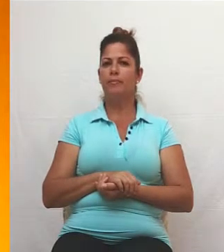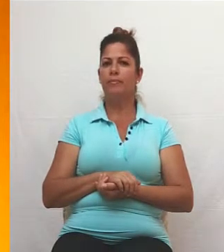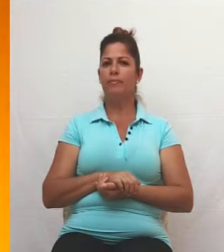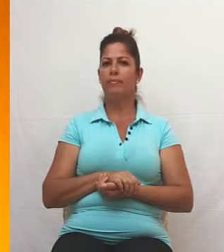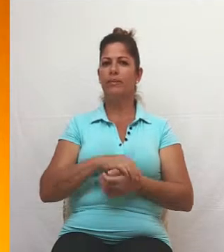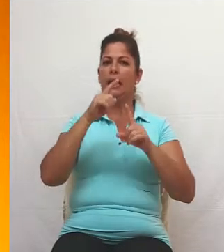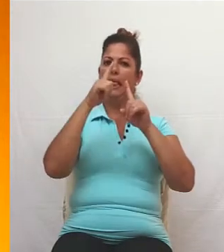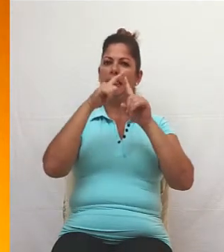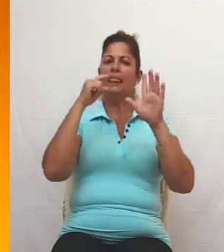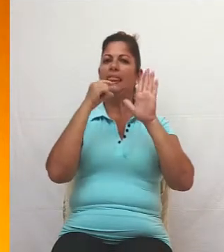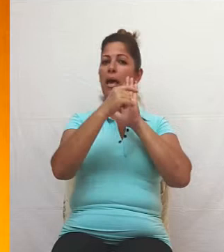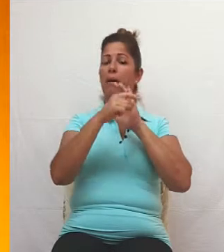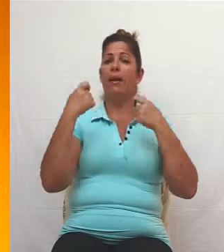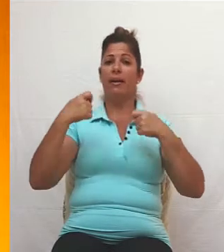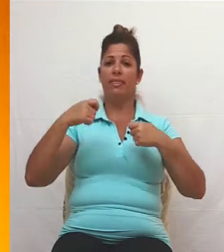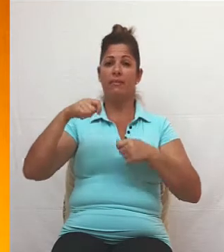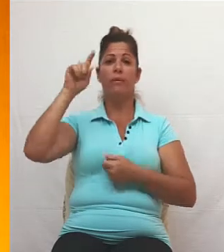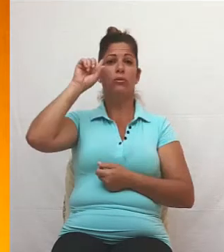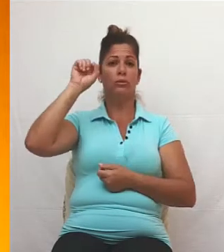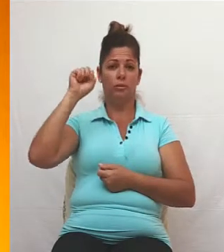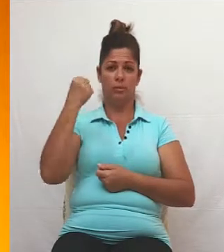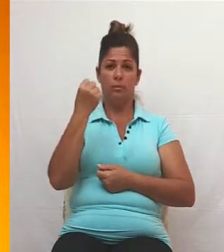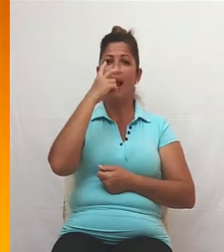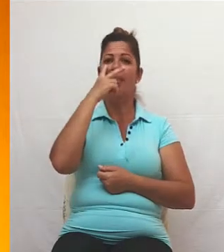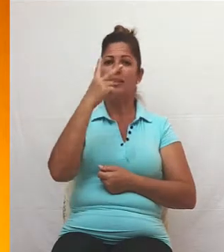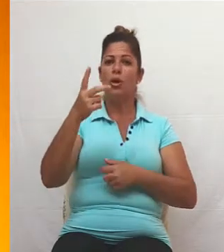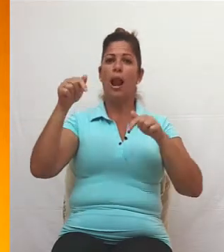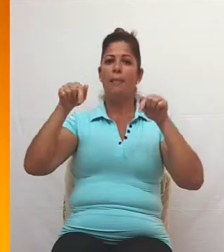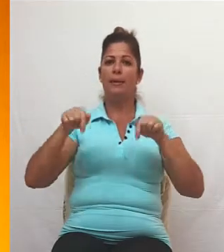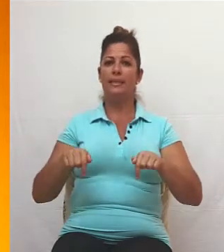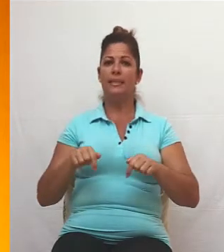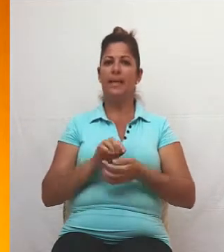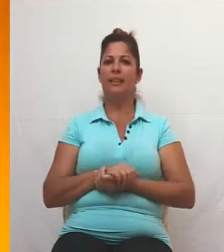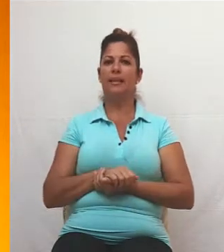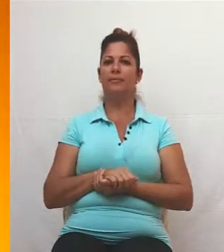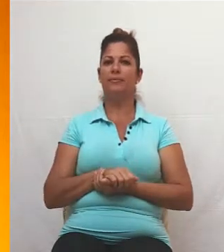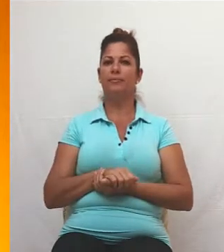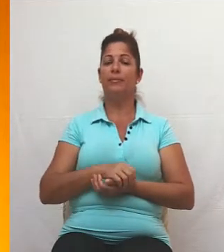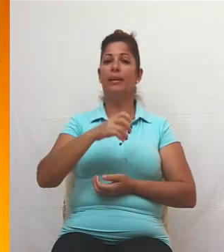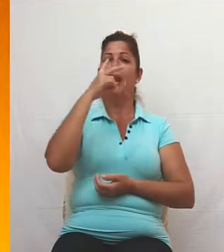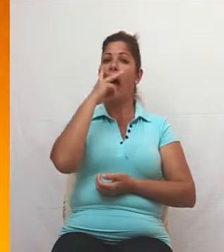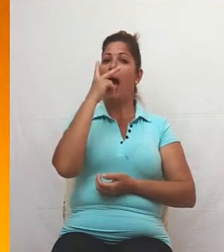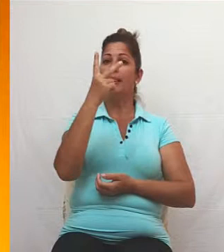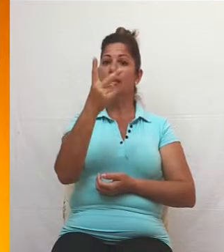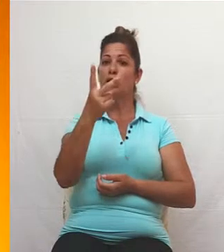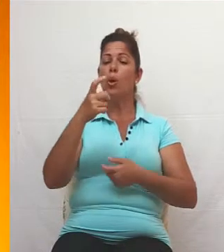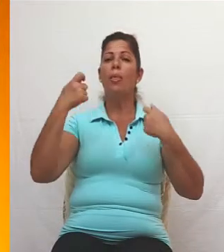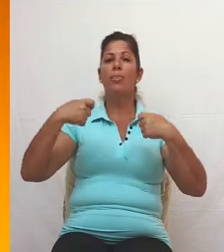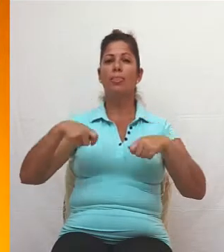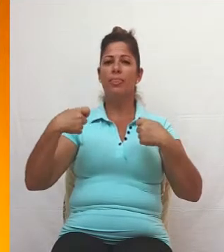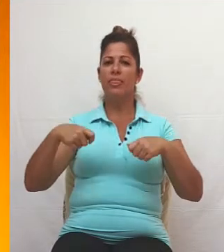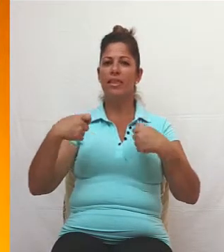segundo tema que hemos de tener en cuenta para atender al presente que la atención